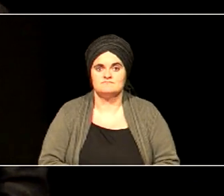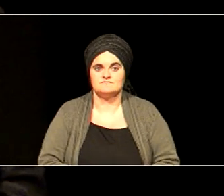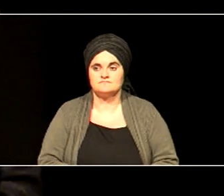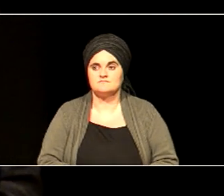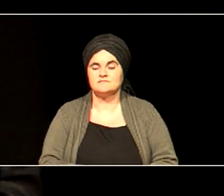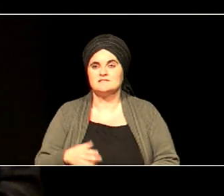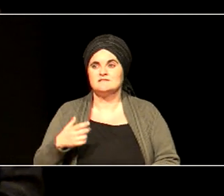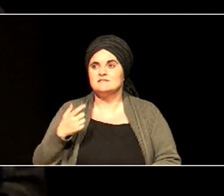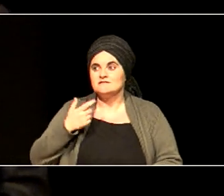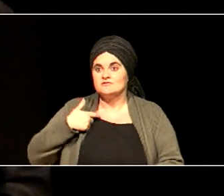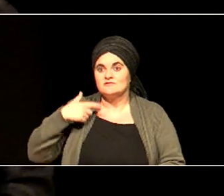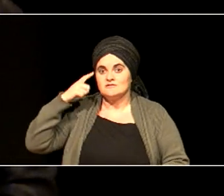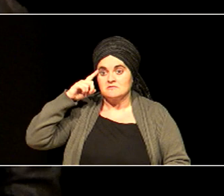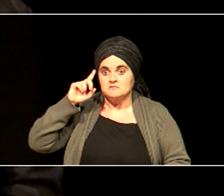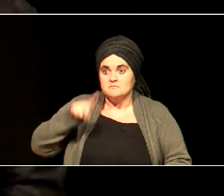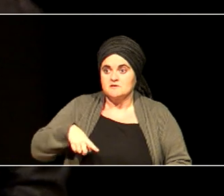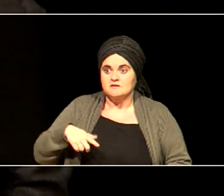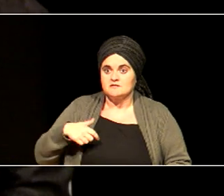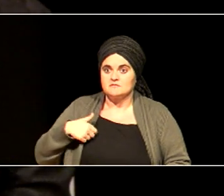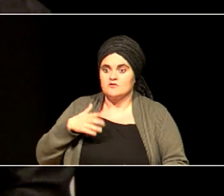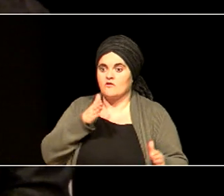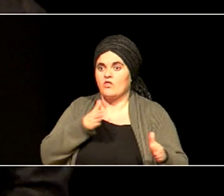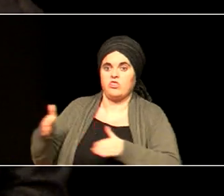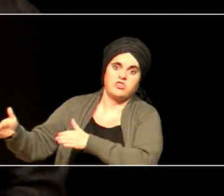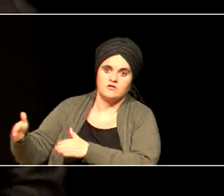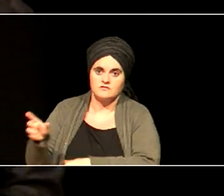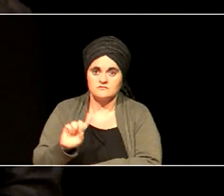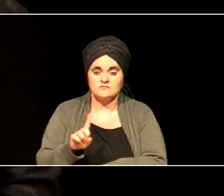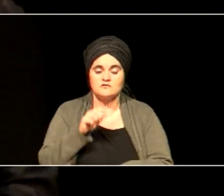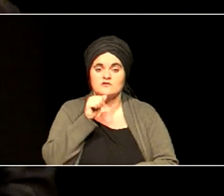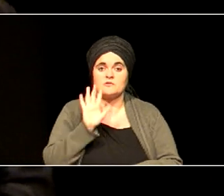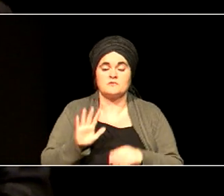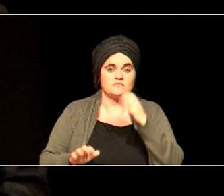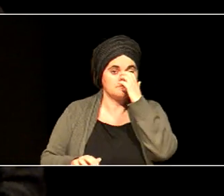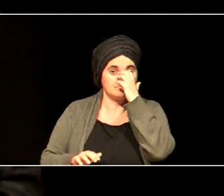que creo, y no sé si no me quiero desviar, lo